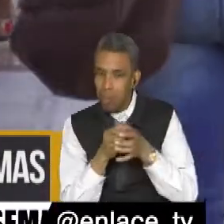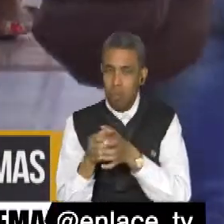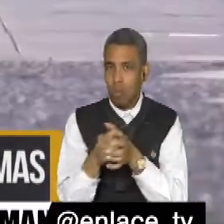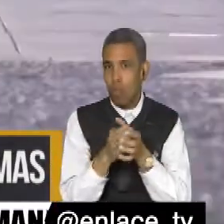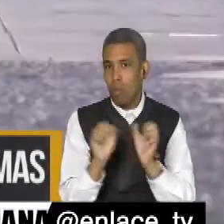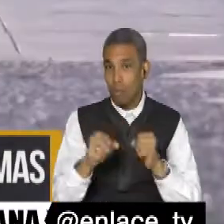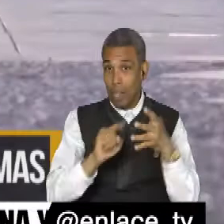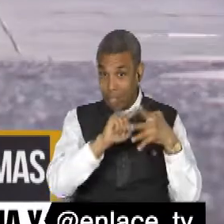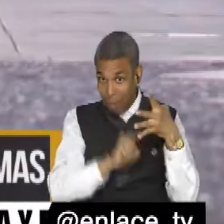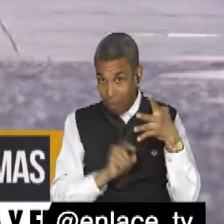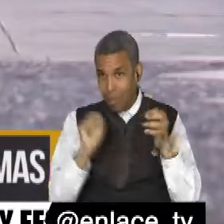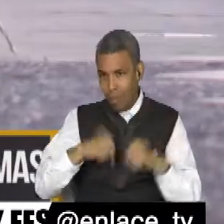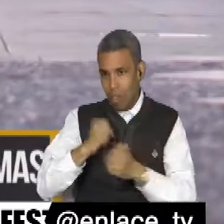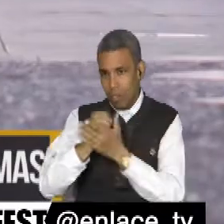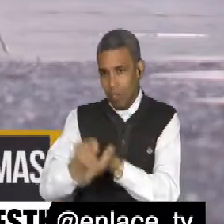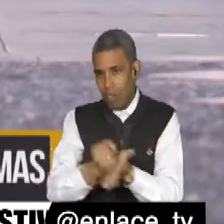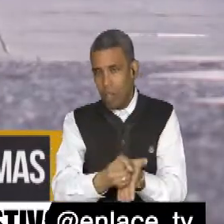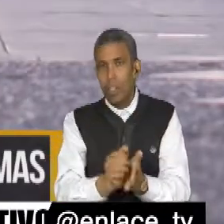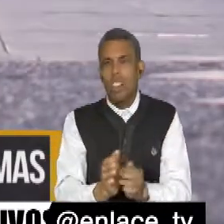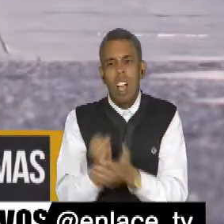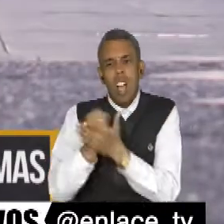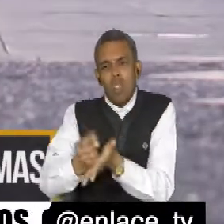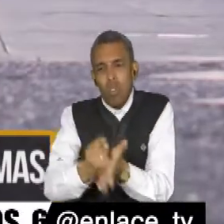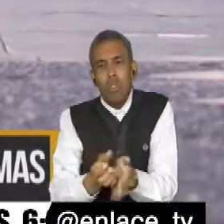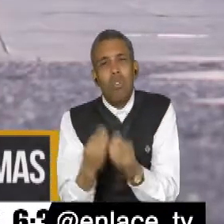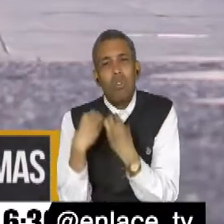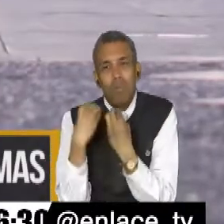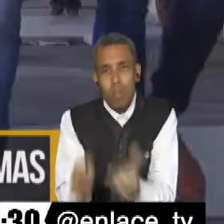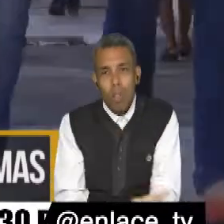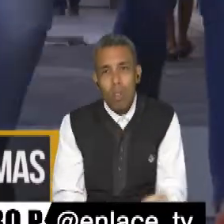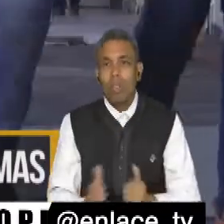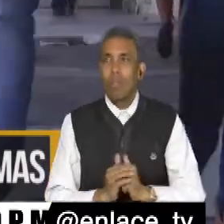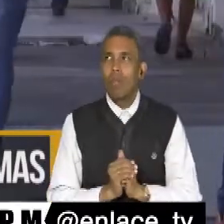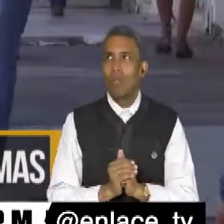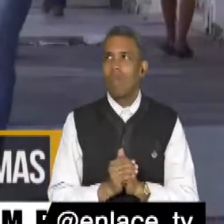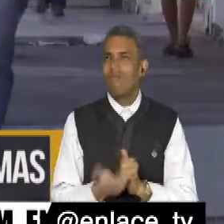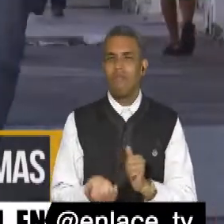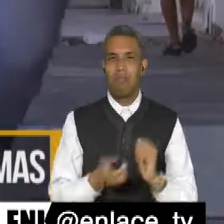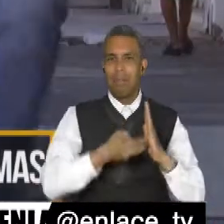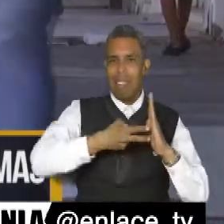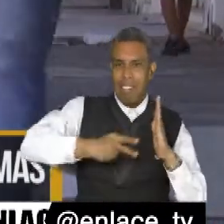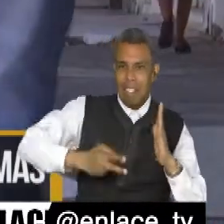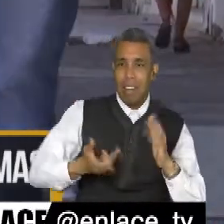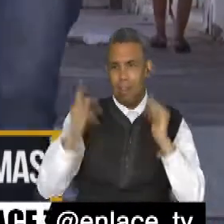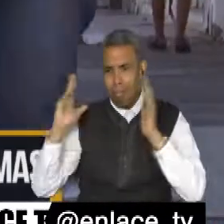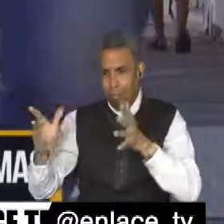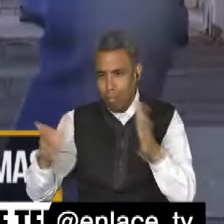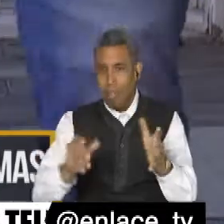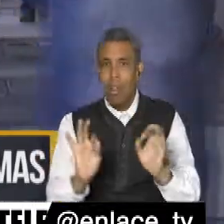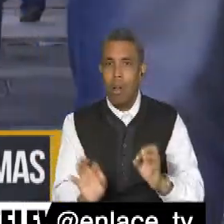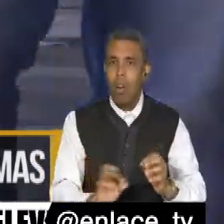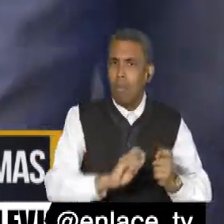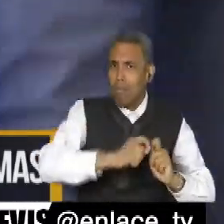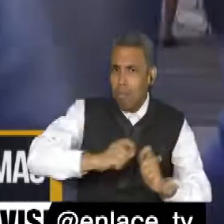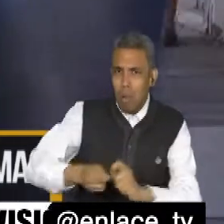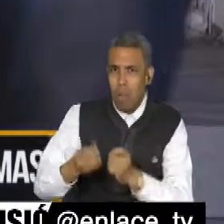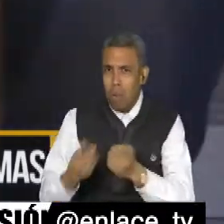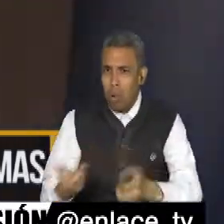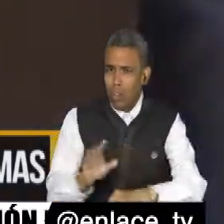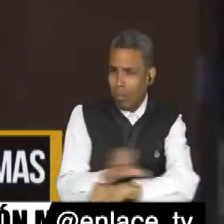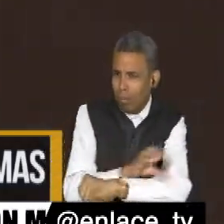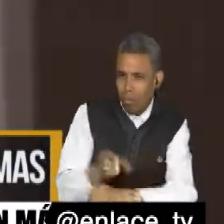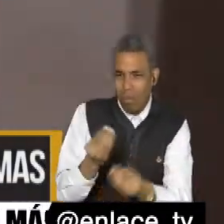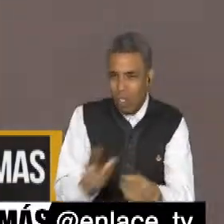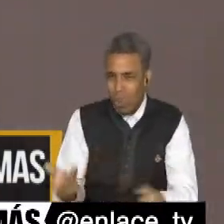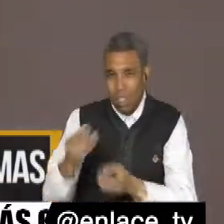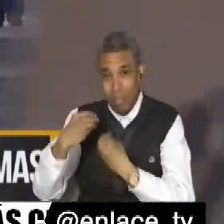técnicos o tecnológicos que permitan desarrollar unidades de negocio para víctimas del conflicto armado o desplazamiento forzado de Barranca Bermeja y la región